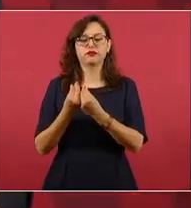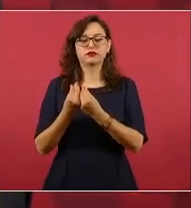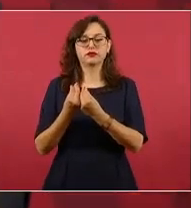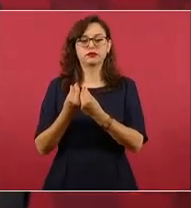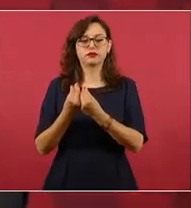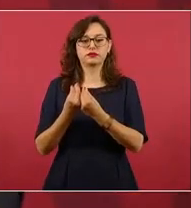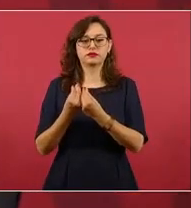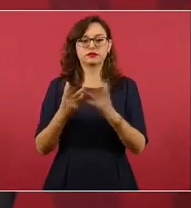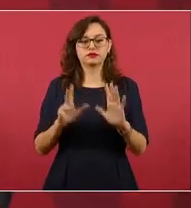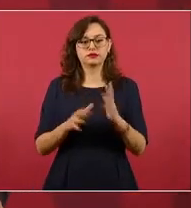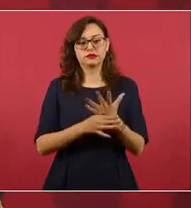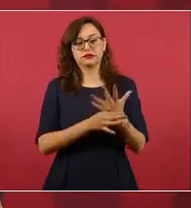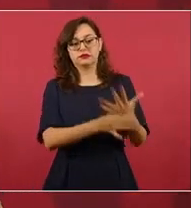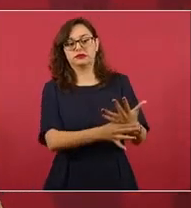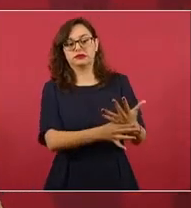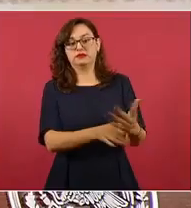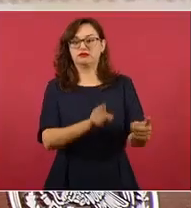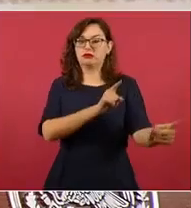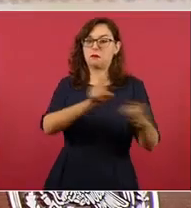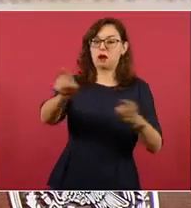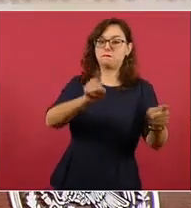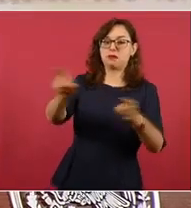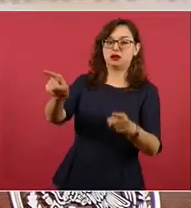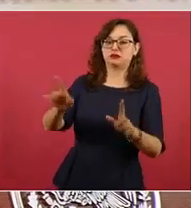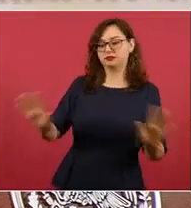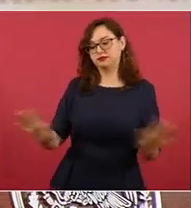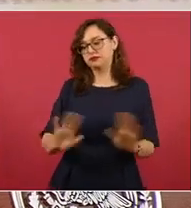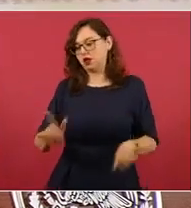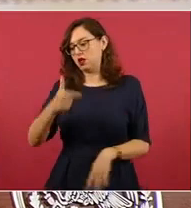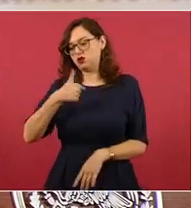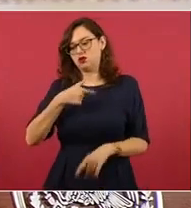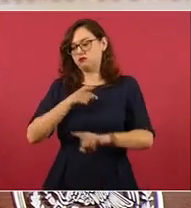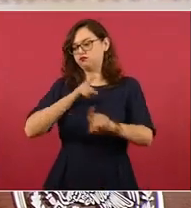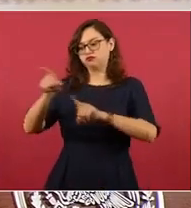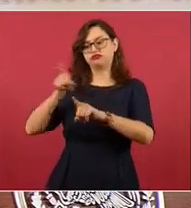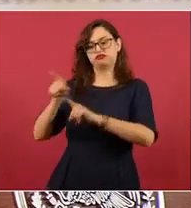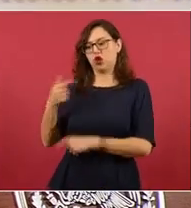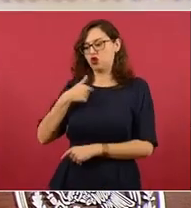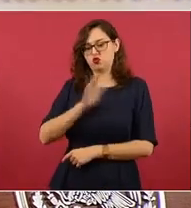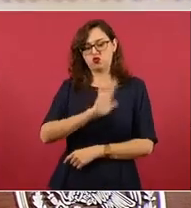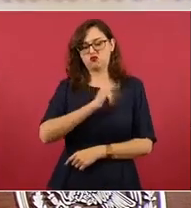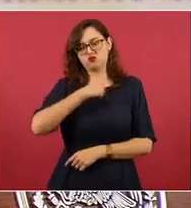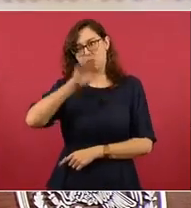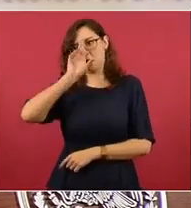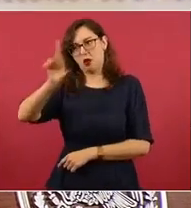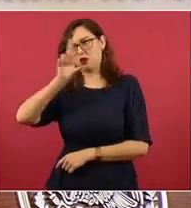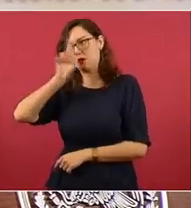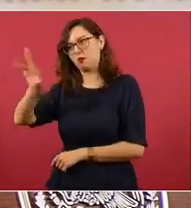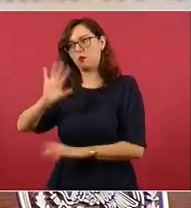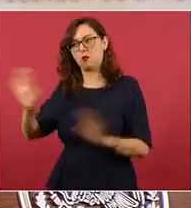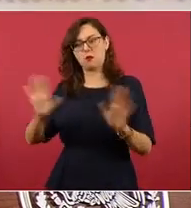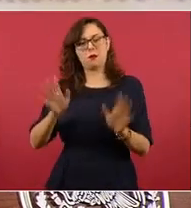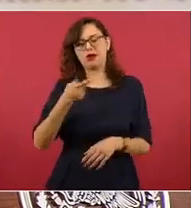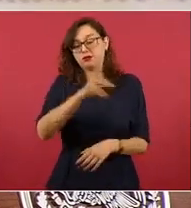Les llaman porque yo respeto mucho a esos gobiernos y sobre todo respeto mucho a esos pueblos. Pero bueno, esa es